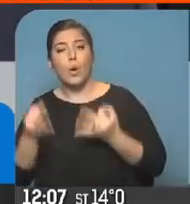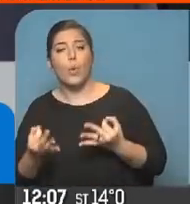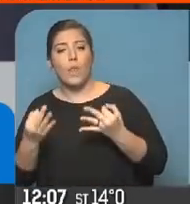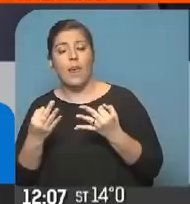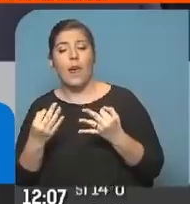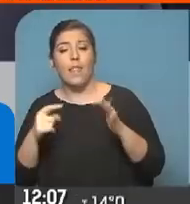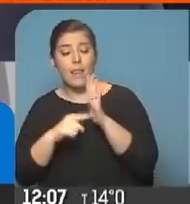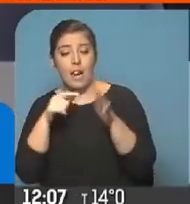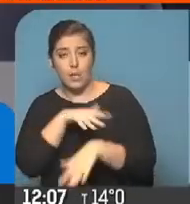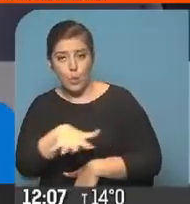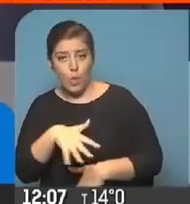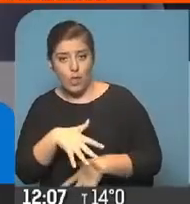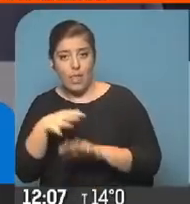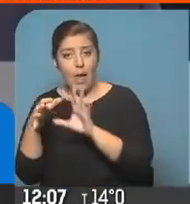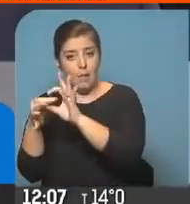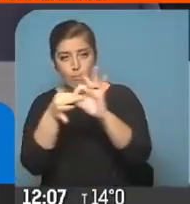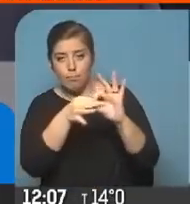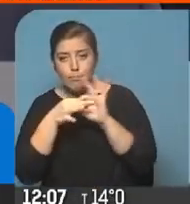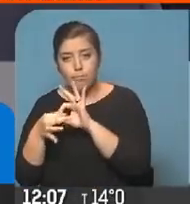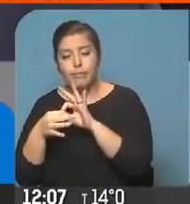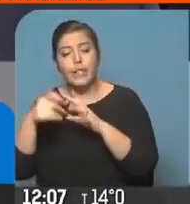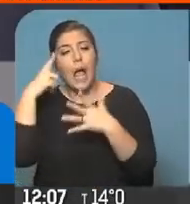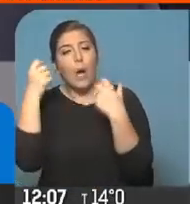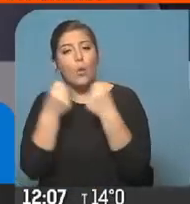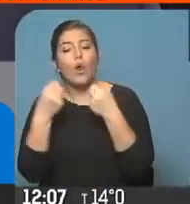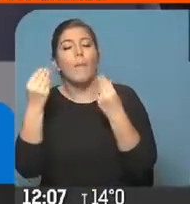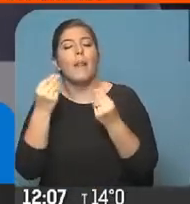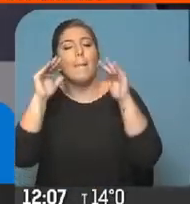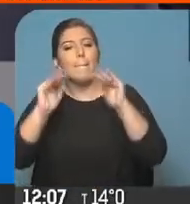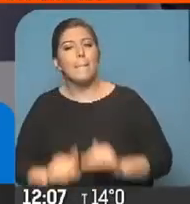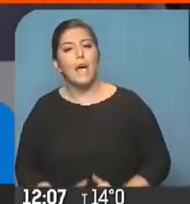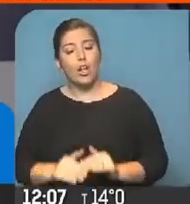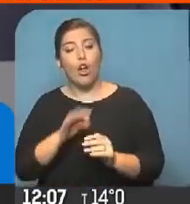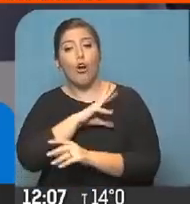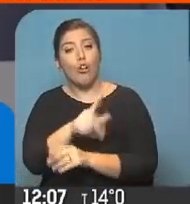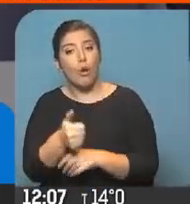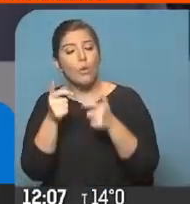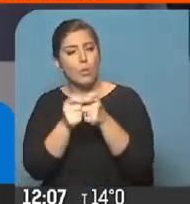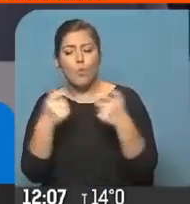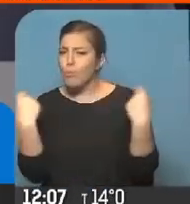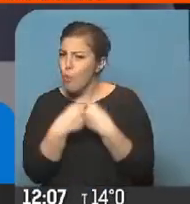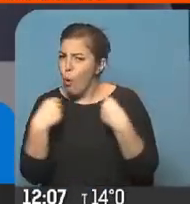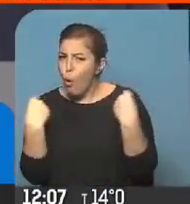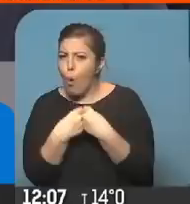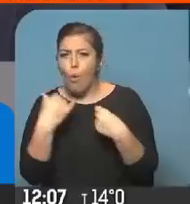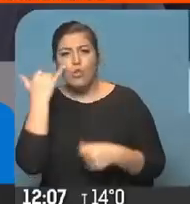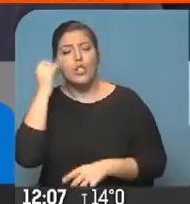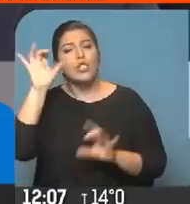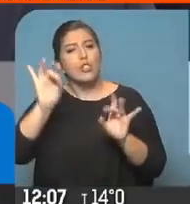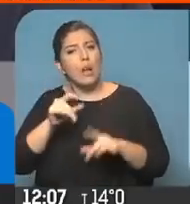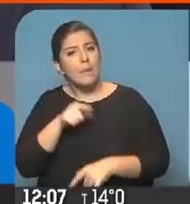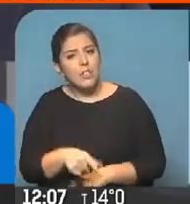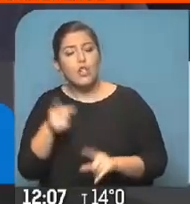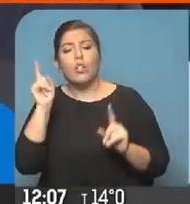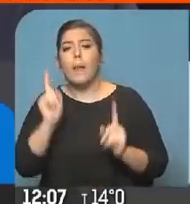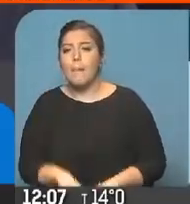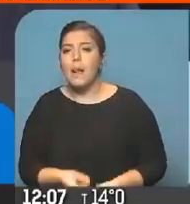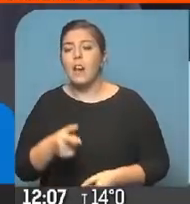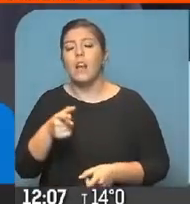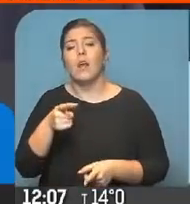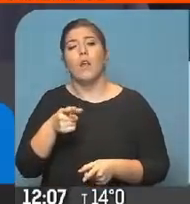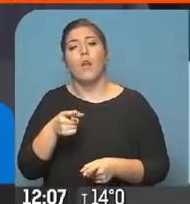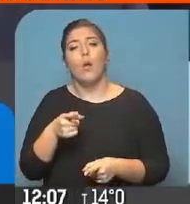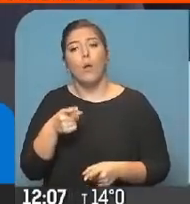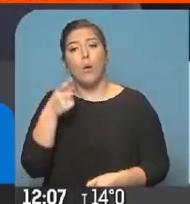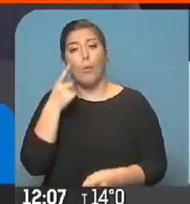aires teniendo unas políticas en común para para bajar el robo de celular que somos mucho y que no solamente termina eso muchas veces por el